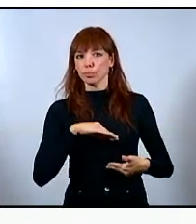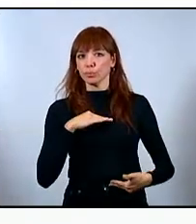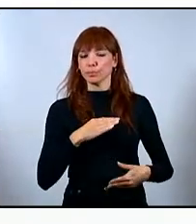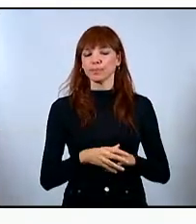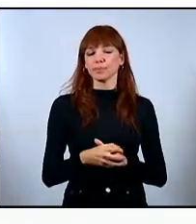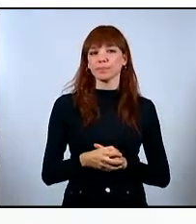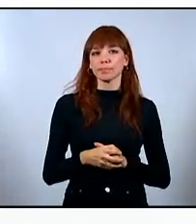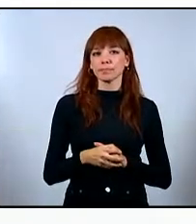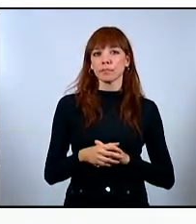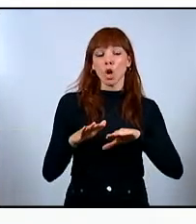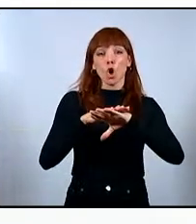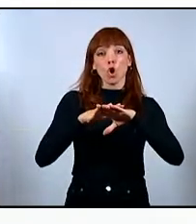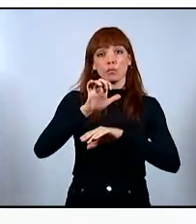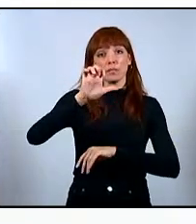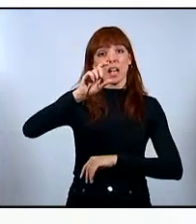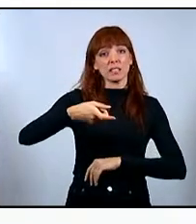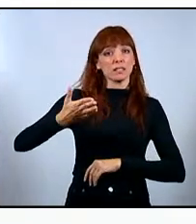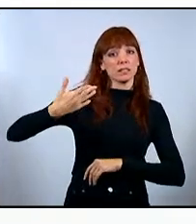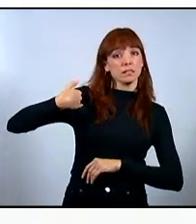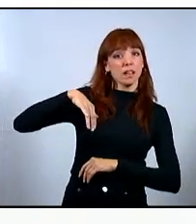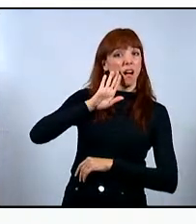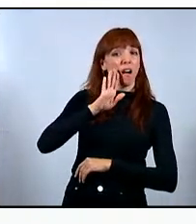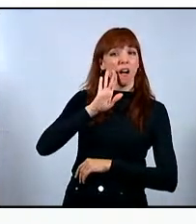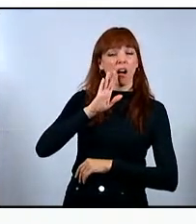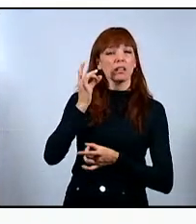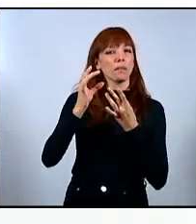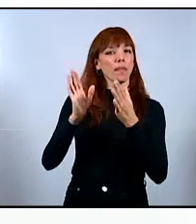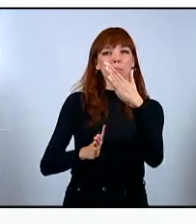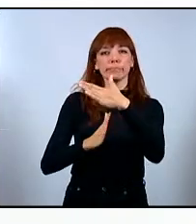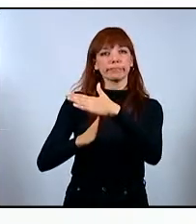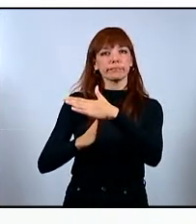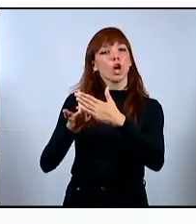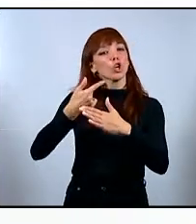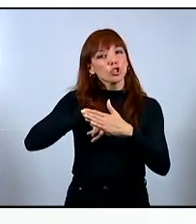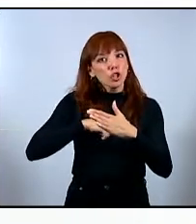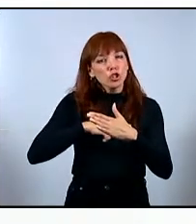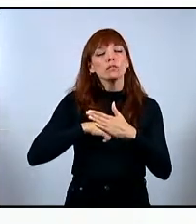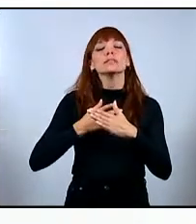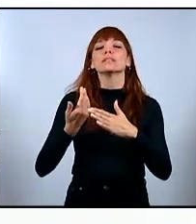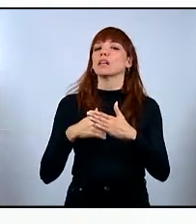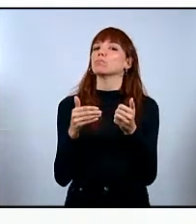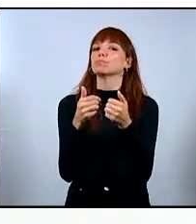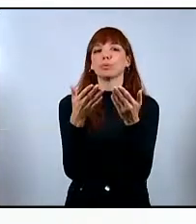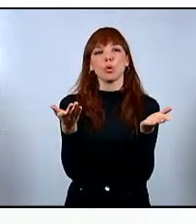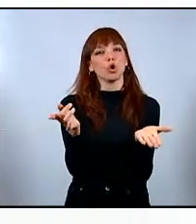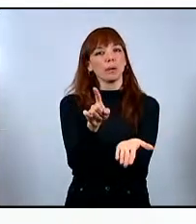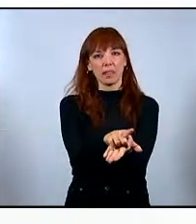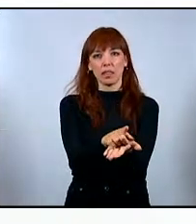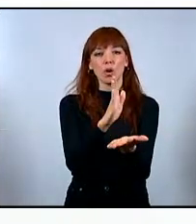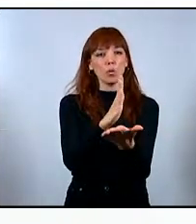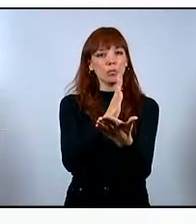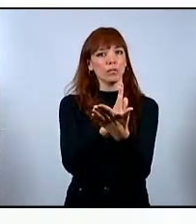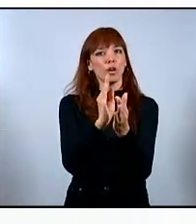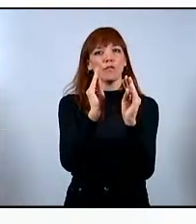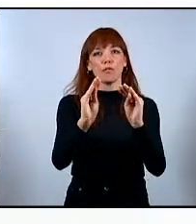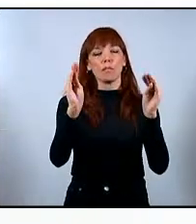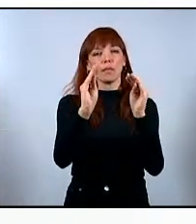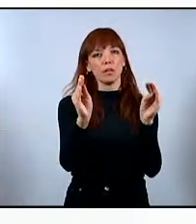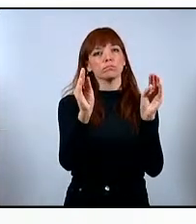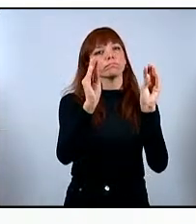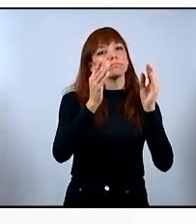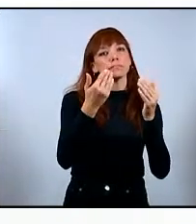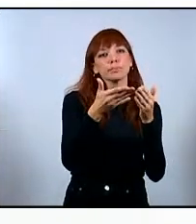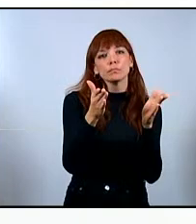anterior paralizó esta actividad y nosotros hemos recuperado la normalidad. Ya han arrancado los cursos de formación de nuevo ingreso para